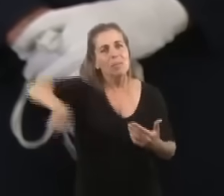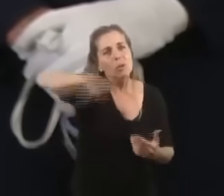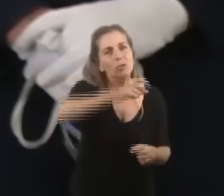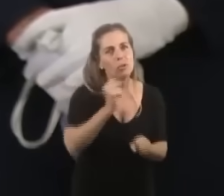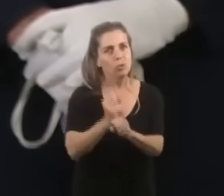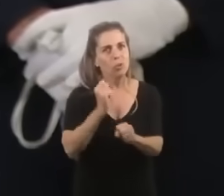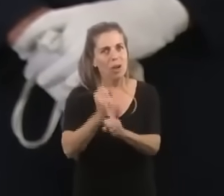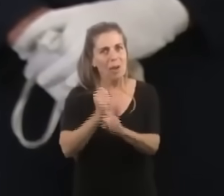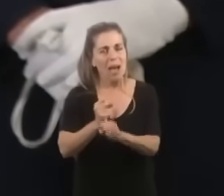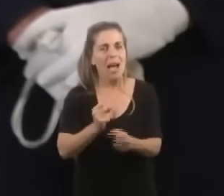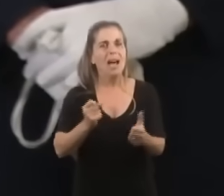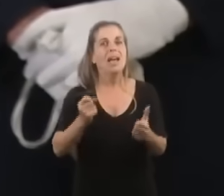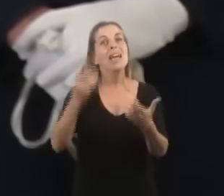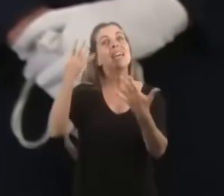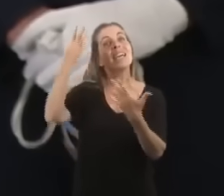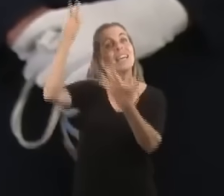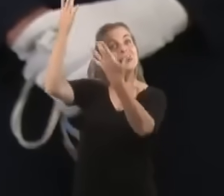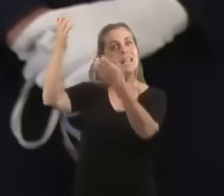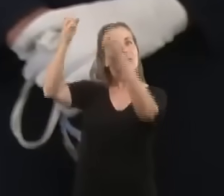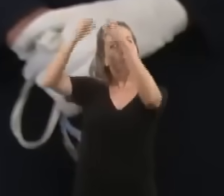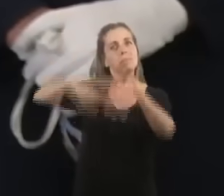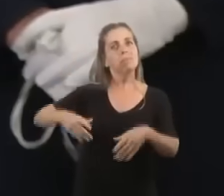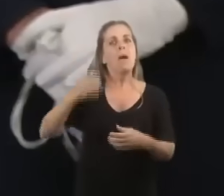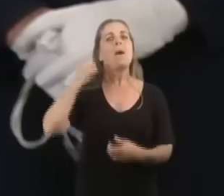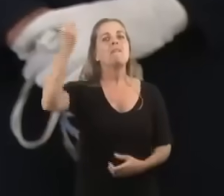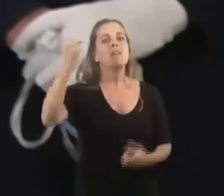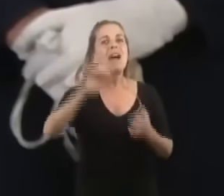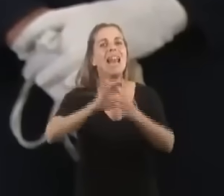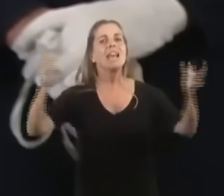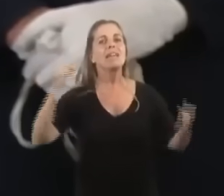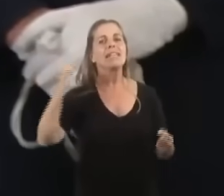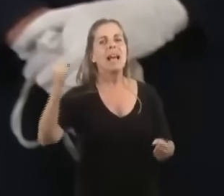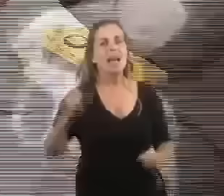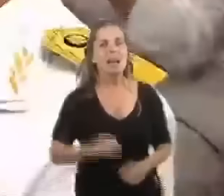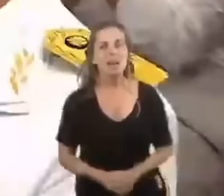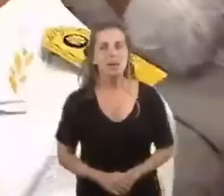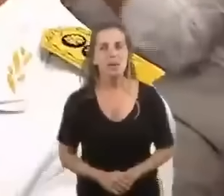que la fuerza del cielo nos acompañen y viva la libertad